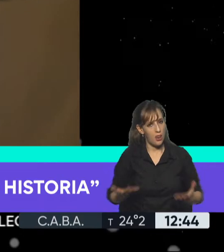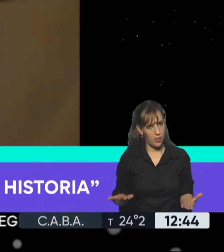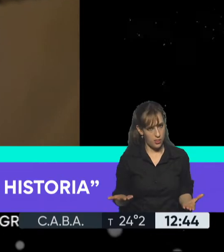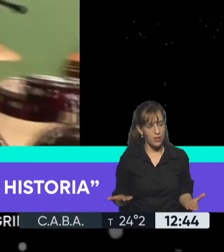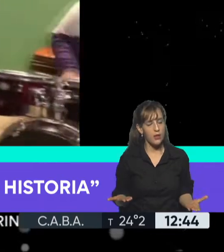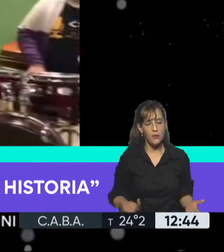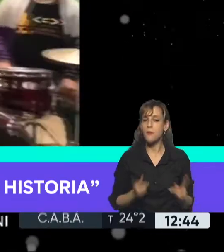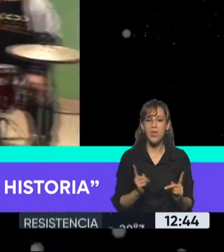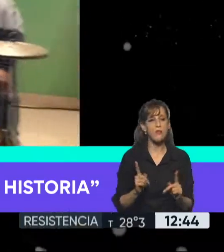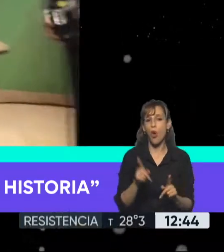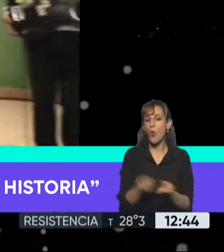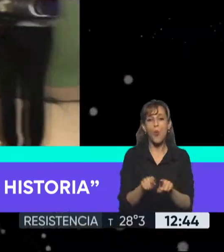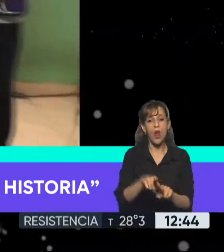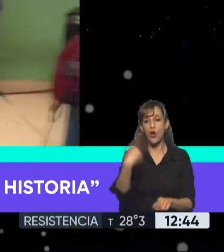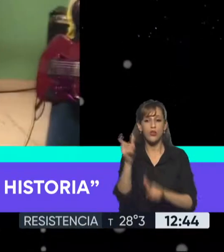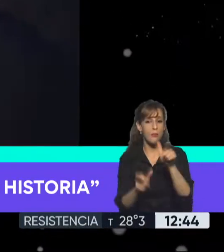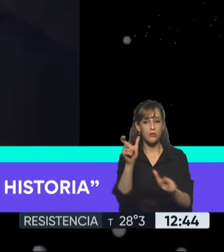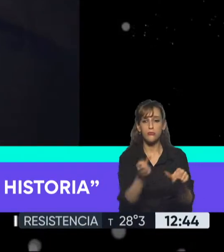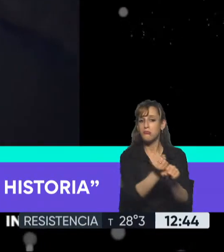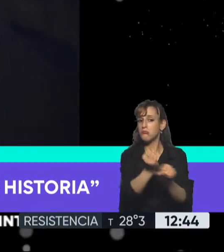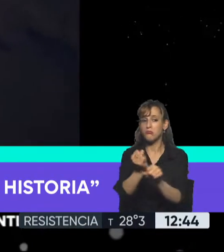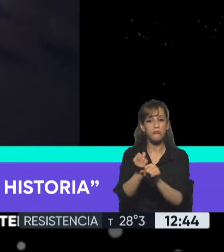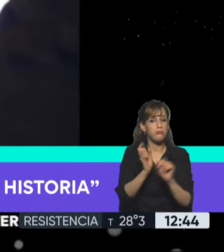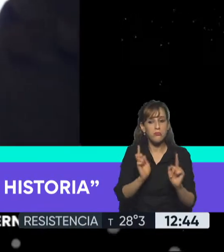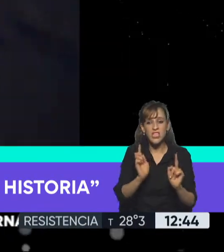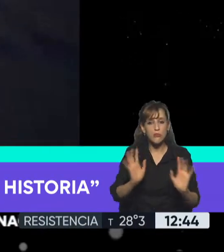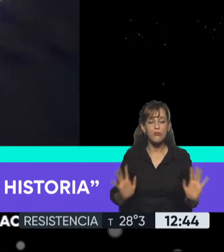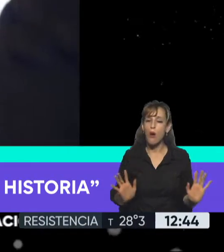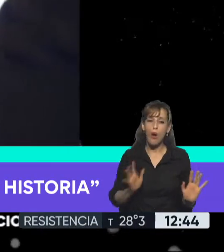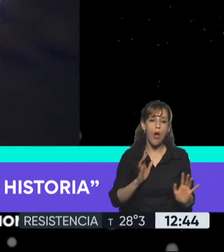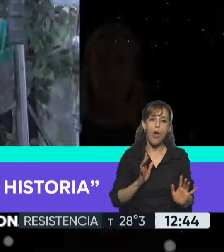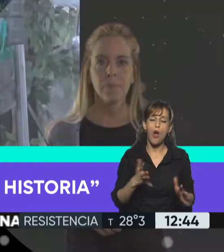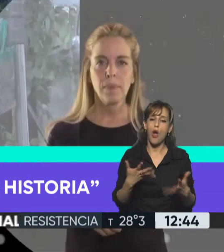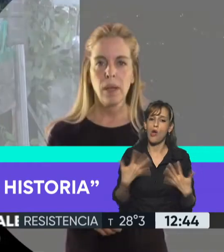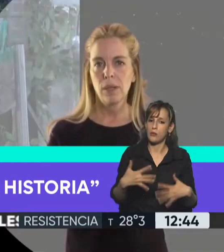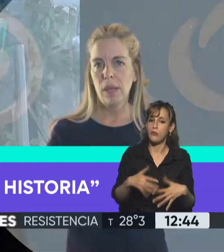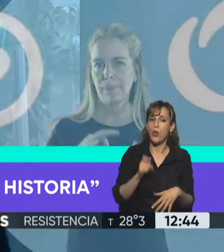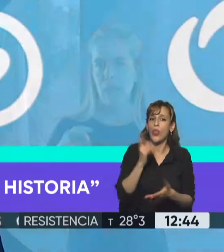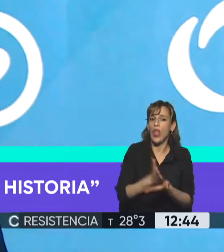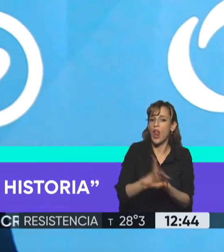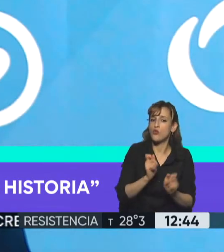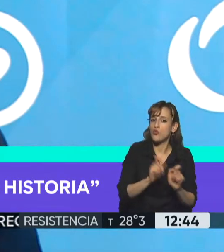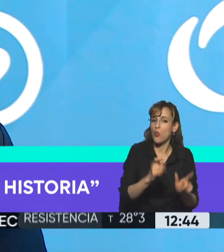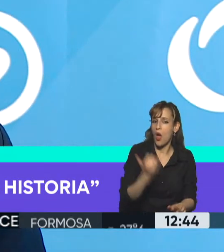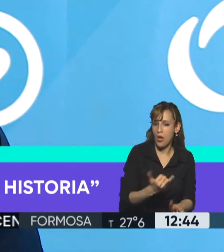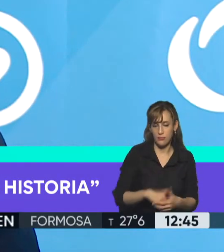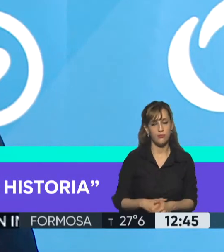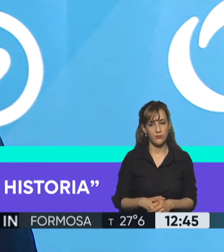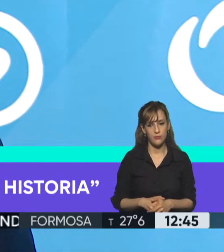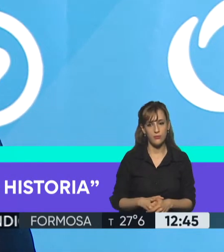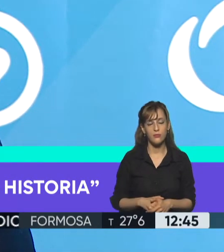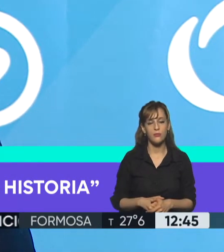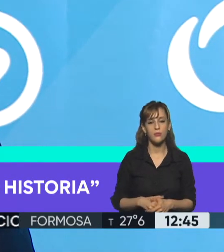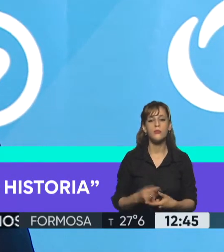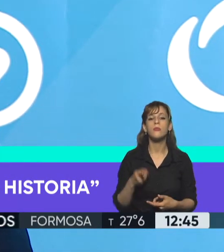Como cualquier otro trabajador, los actores tuvieron sus obligaciones y sus derechos. Es la